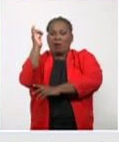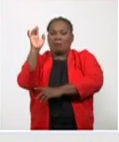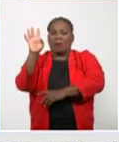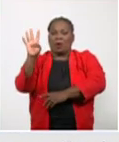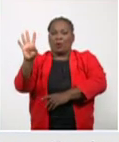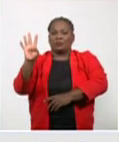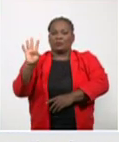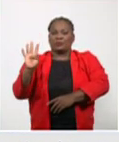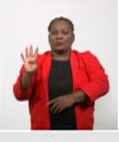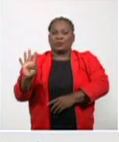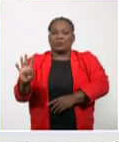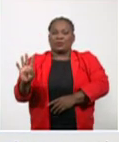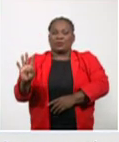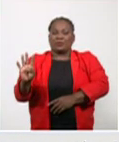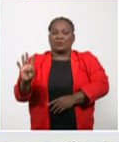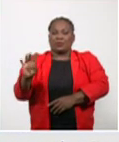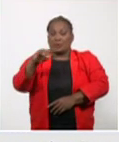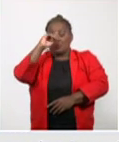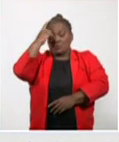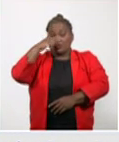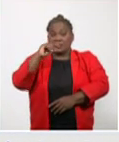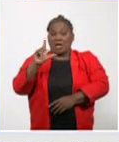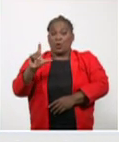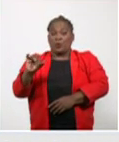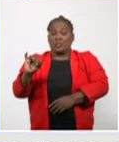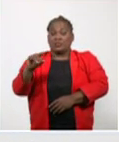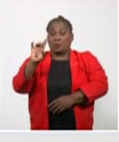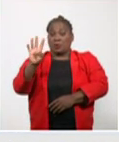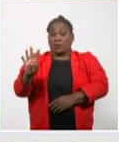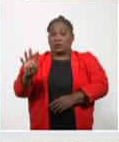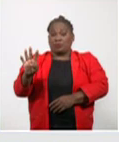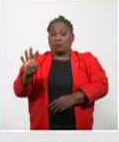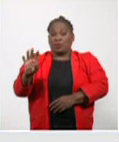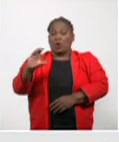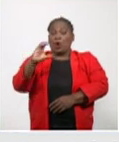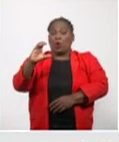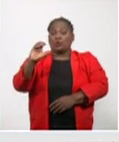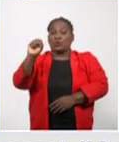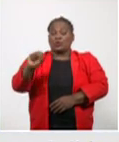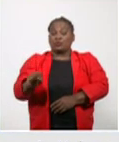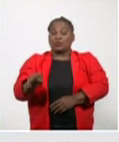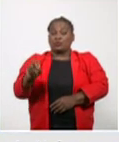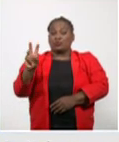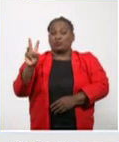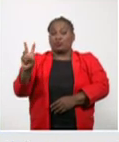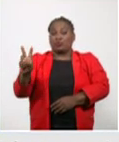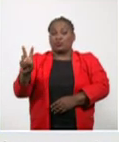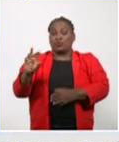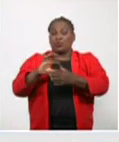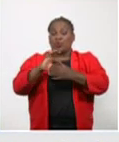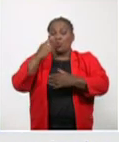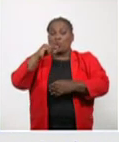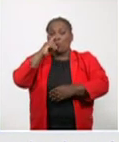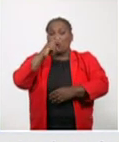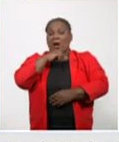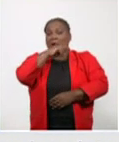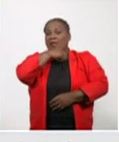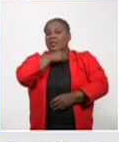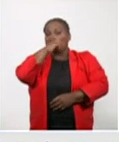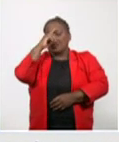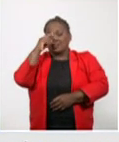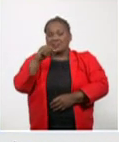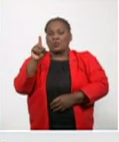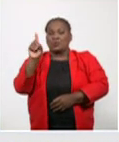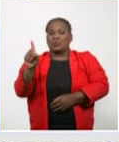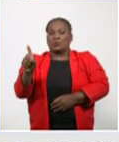uno, San Luis con 4, Consolación del Sur con 2, y Guane con un paciente de transmisión